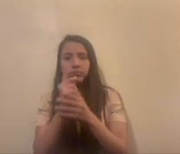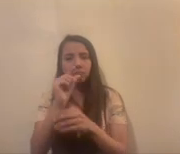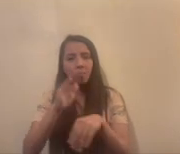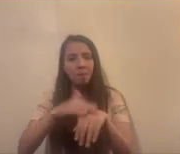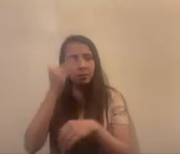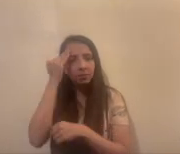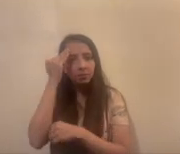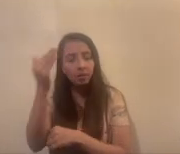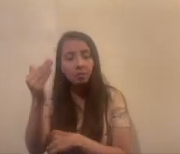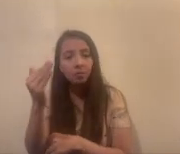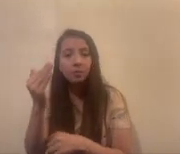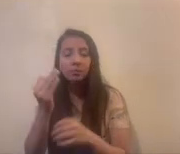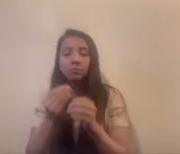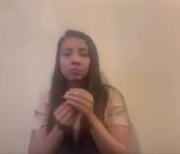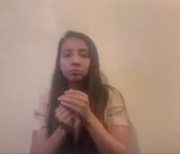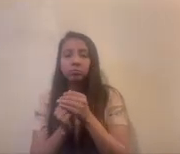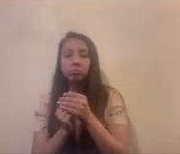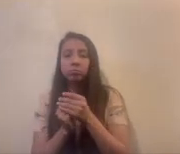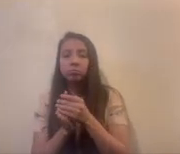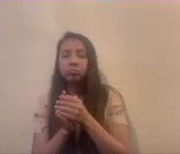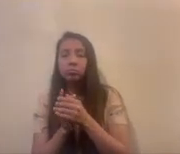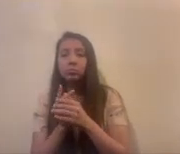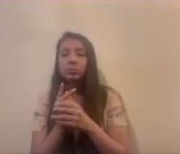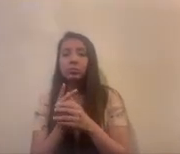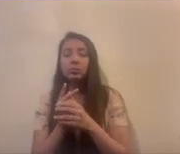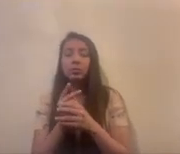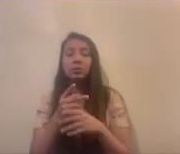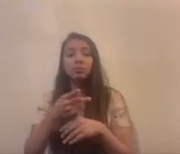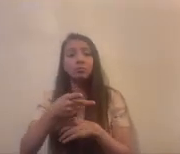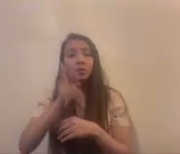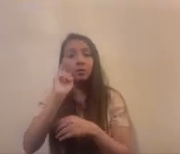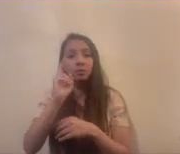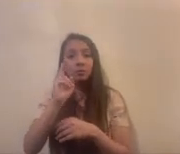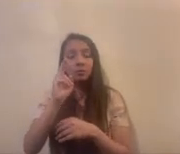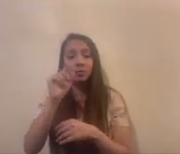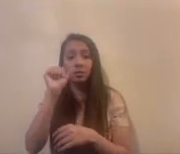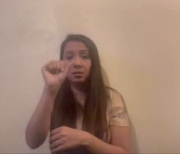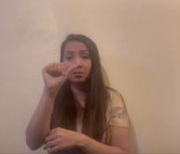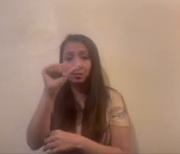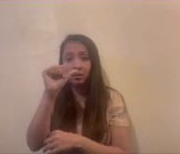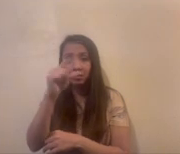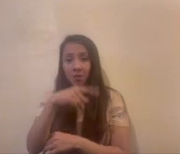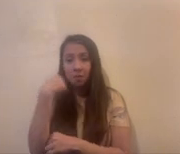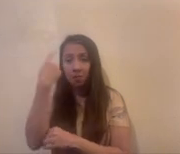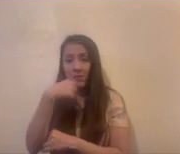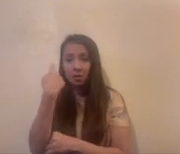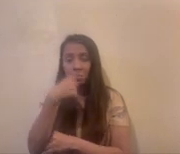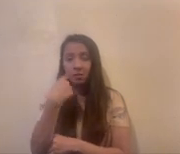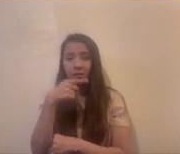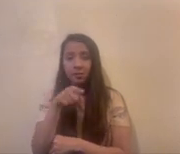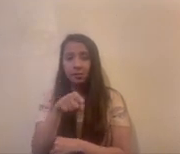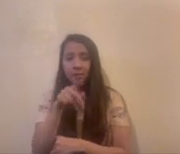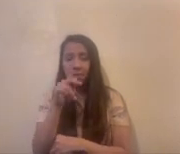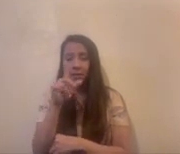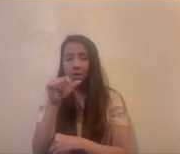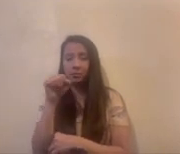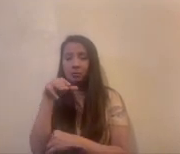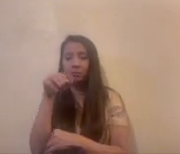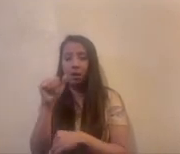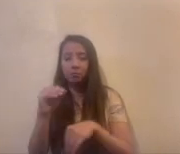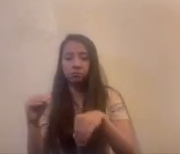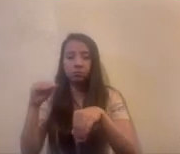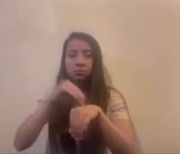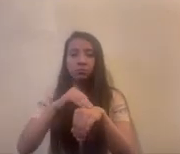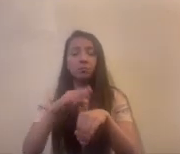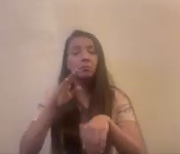de germinación, sí, correcto, mientras que cuando lo hacemos durante 16 horas con el añadido del